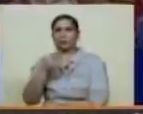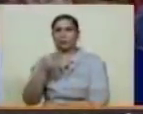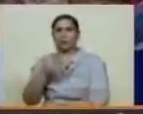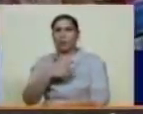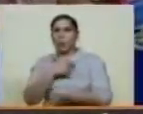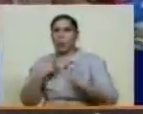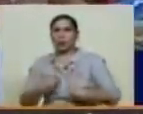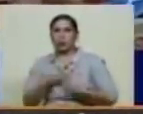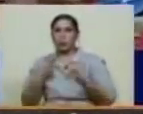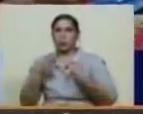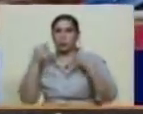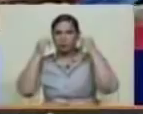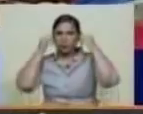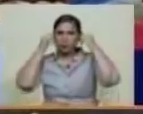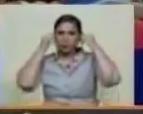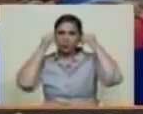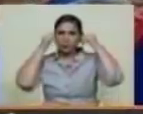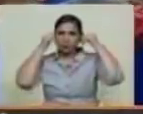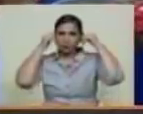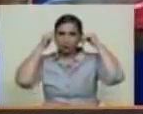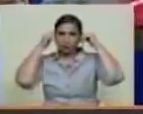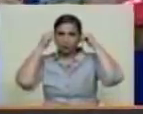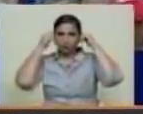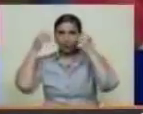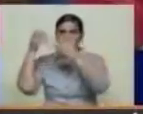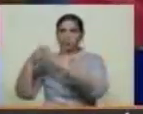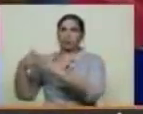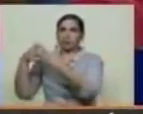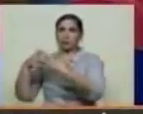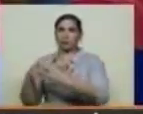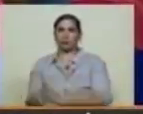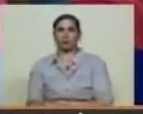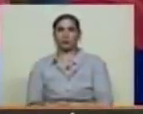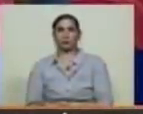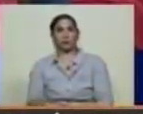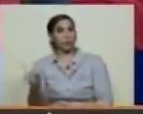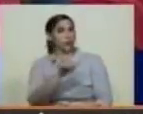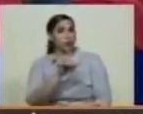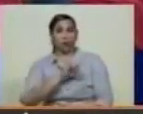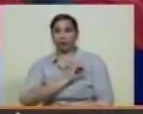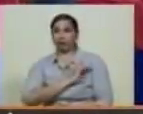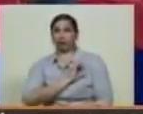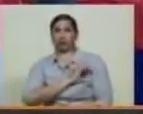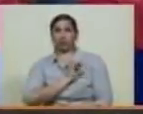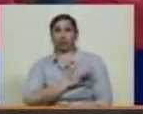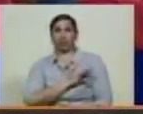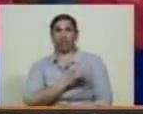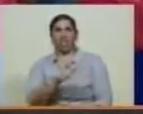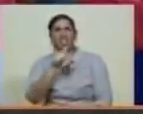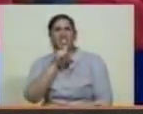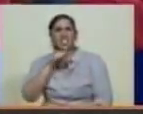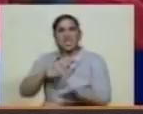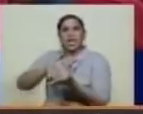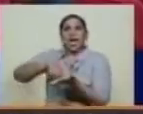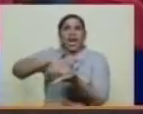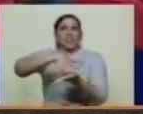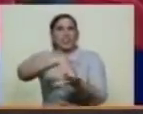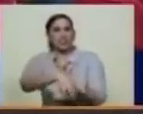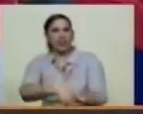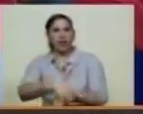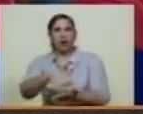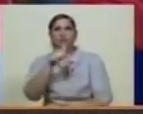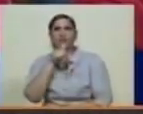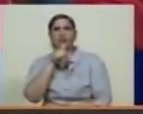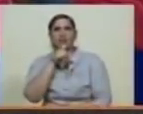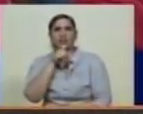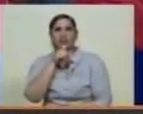de Estados Unidos. No, no está Chile. Quien está arrastrado a los deseos del